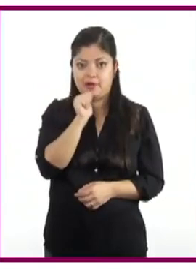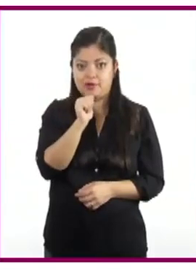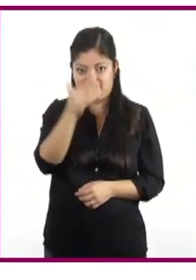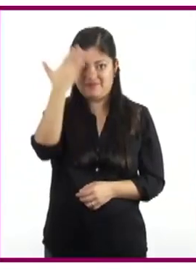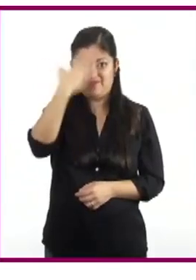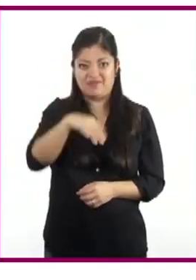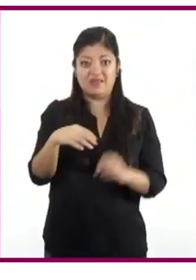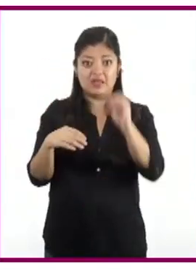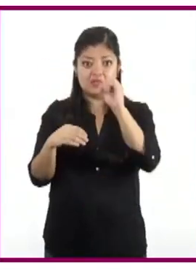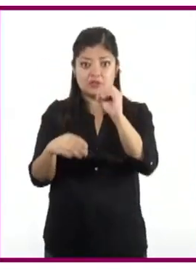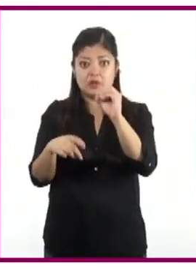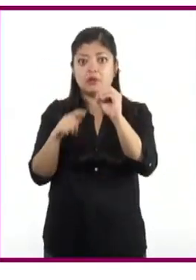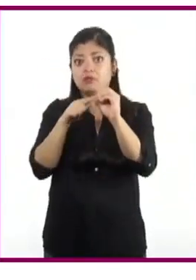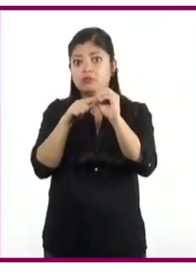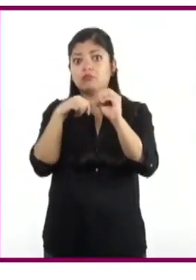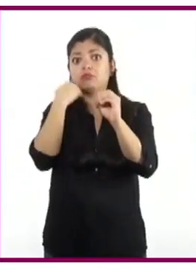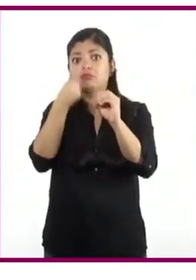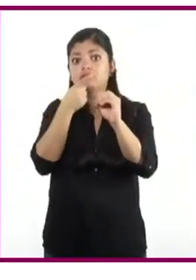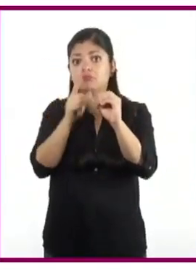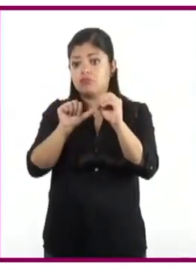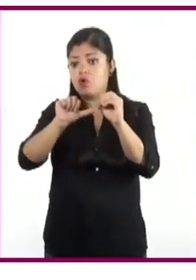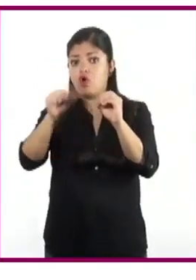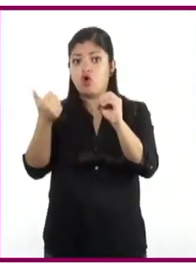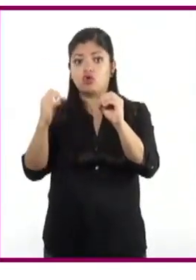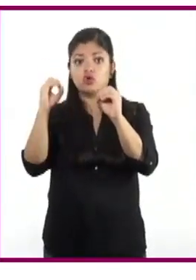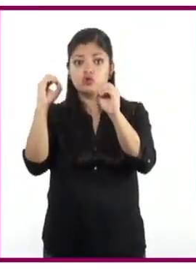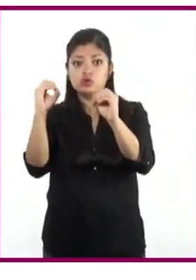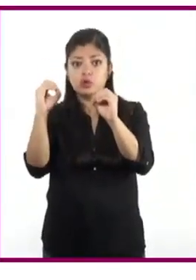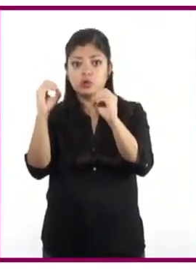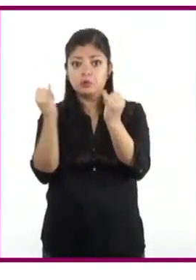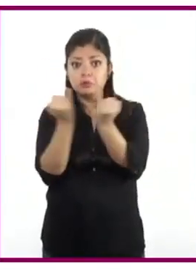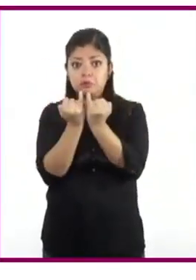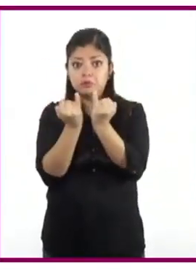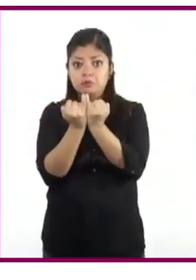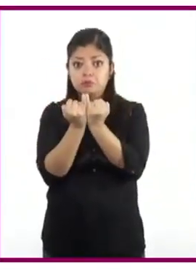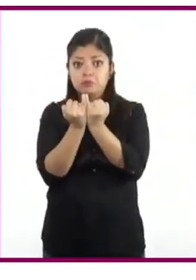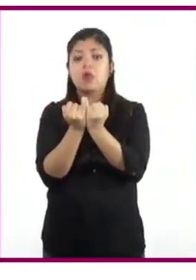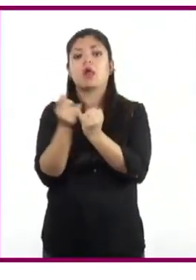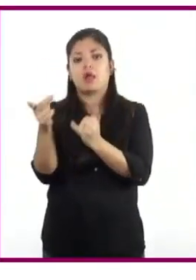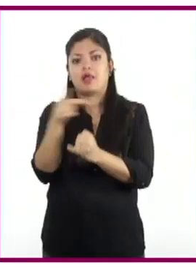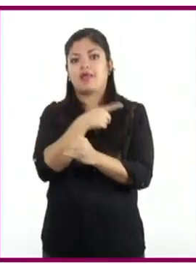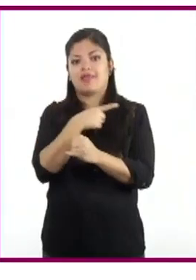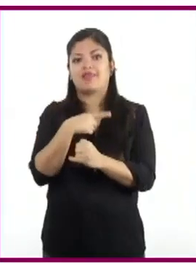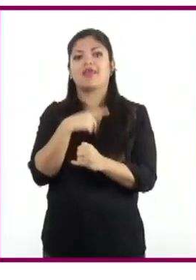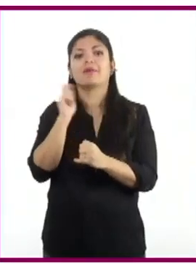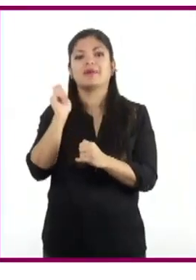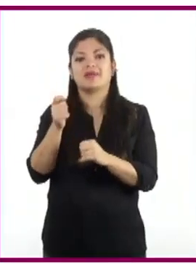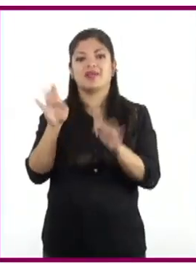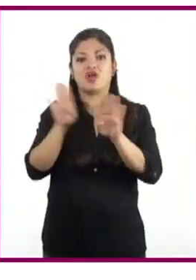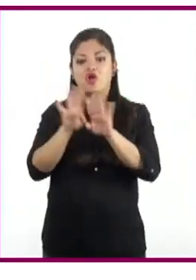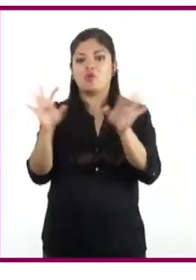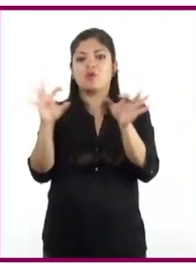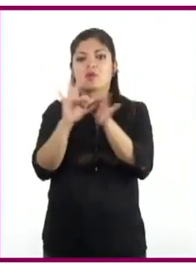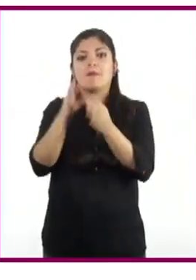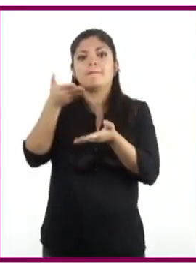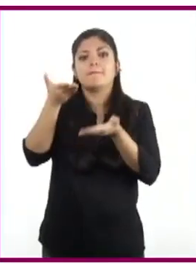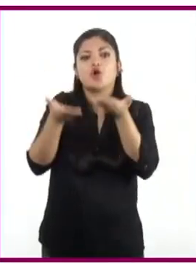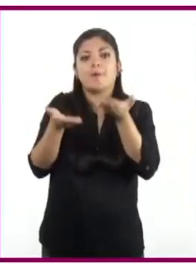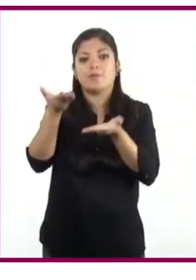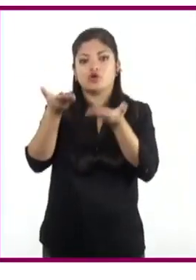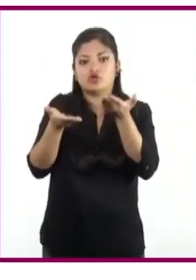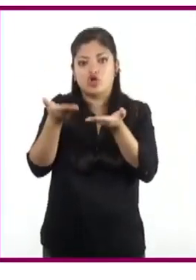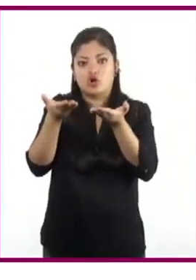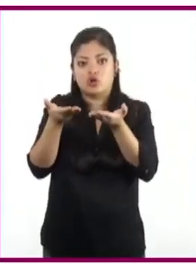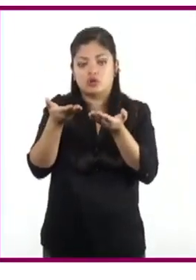una variable corresponde al 0 de la otra variable, entonces se trata de una relación de